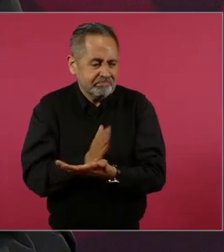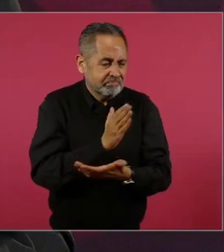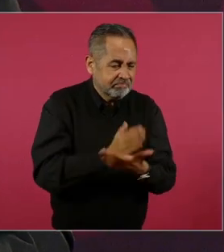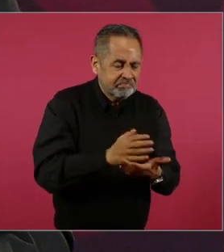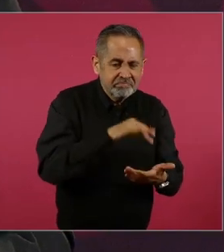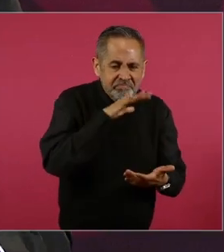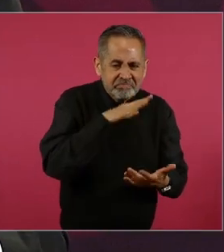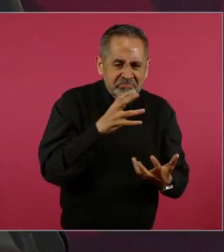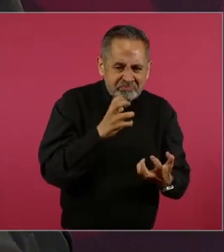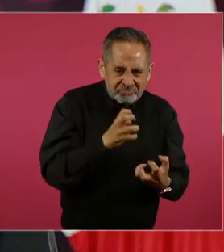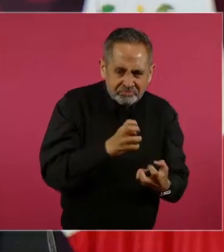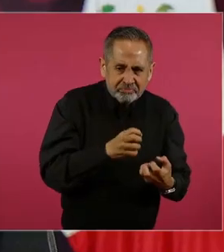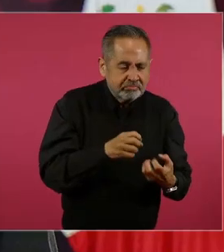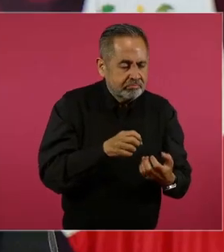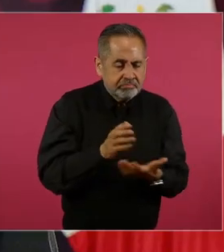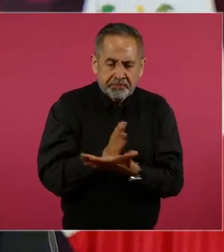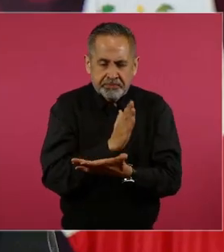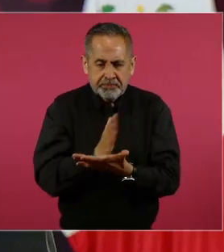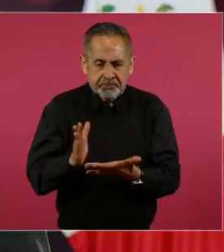fue ella,